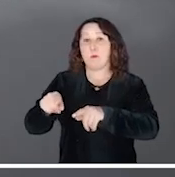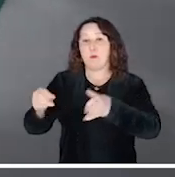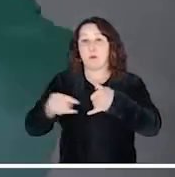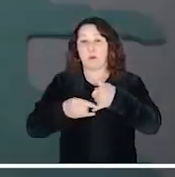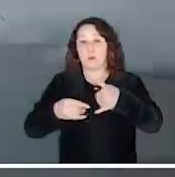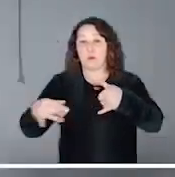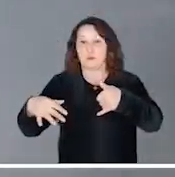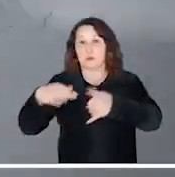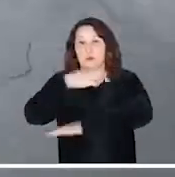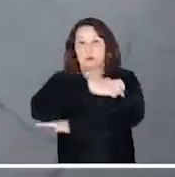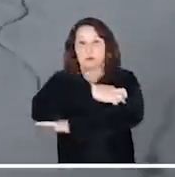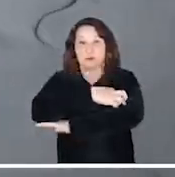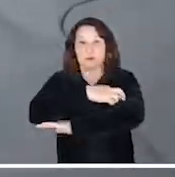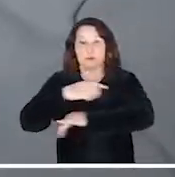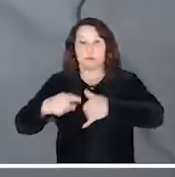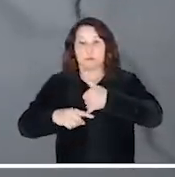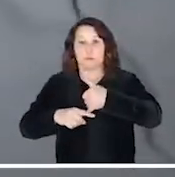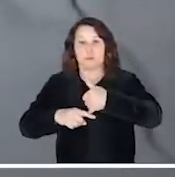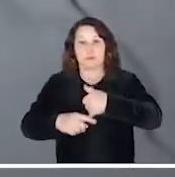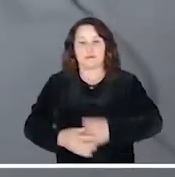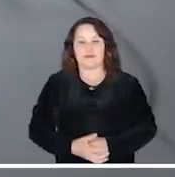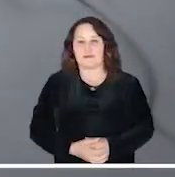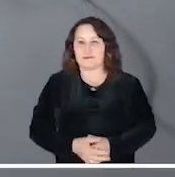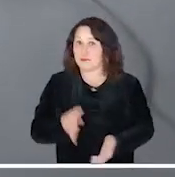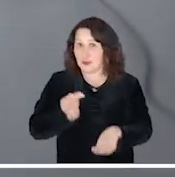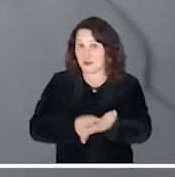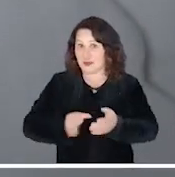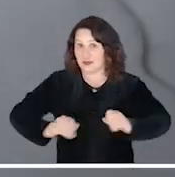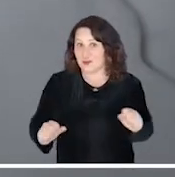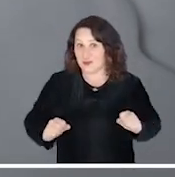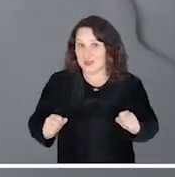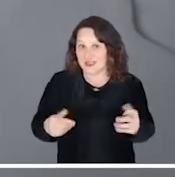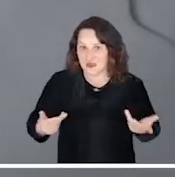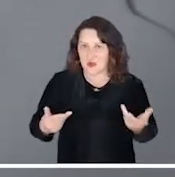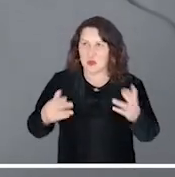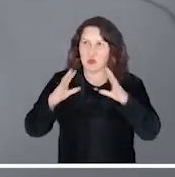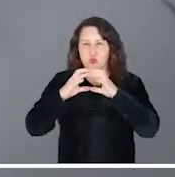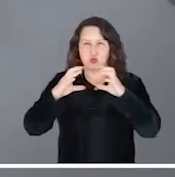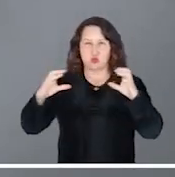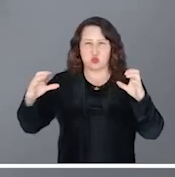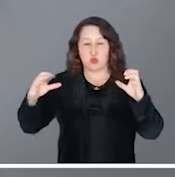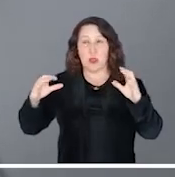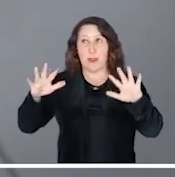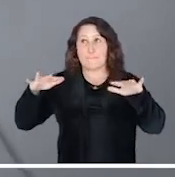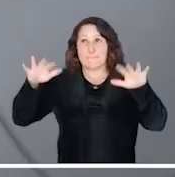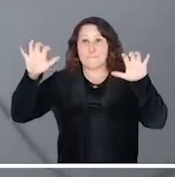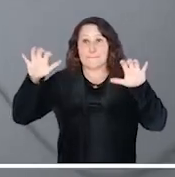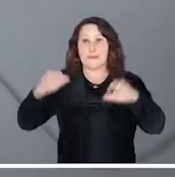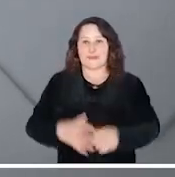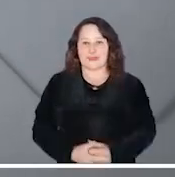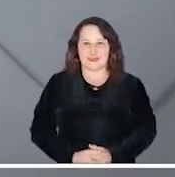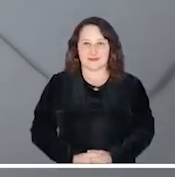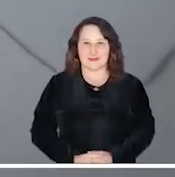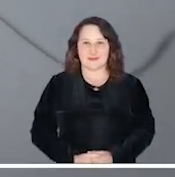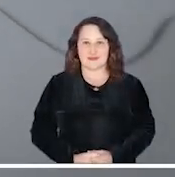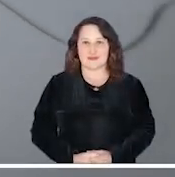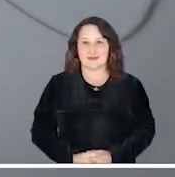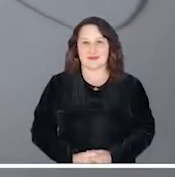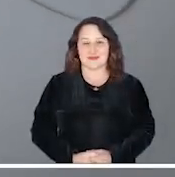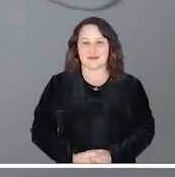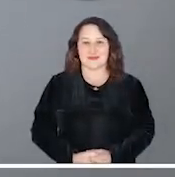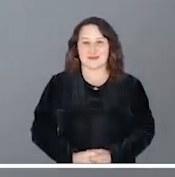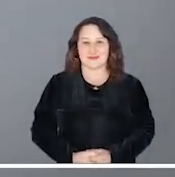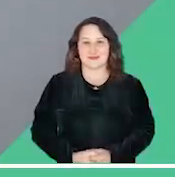dispersos de Guainía, Putumayo y Amazonas. En la capital del país tendremos nubosidad variada con tiempo seco.